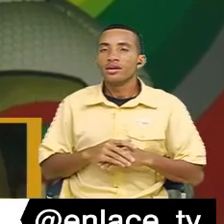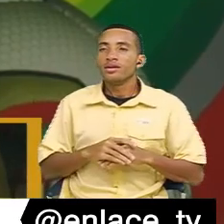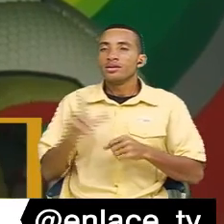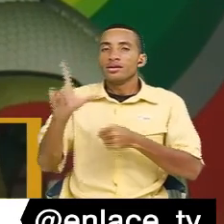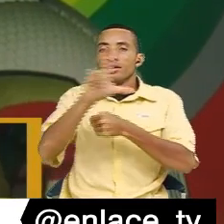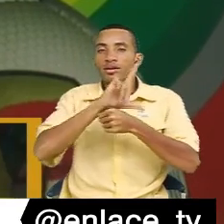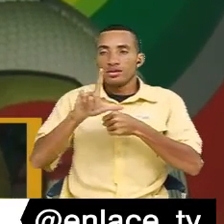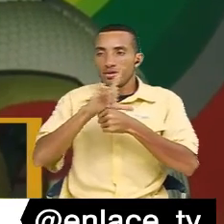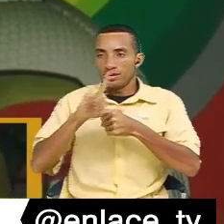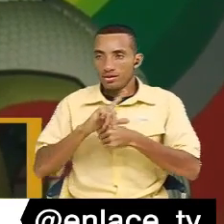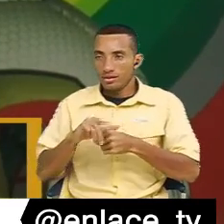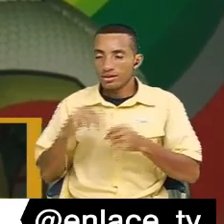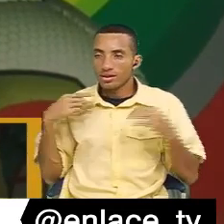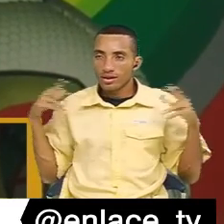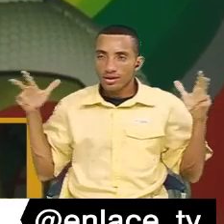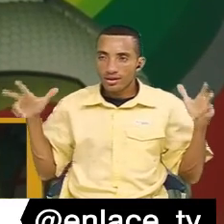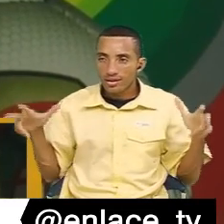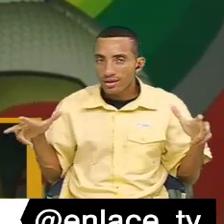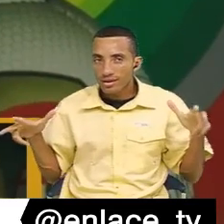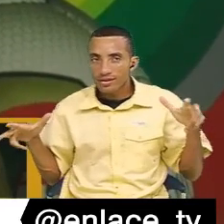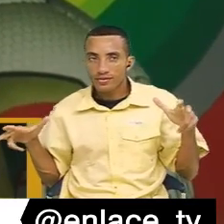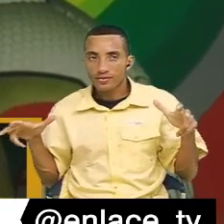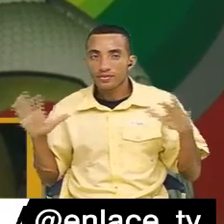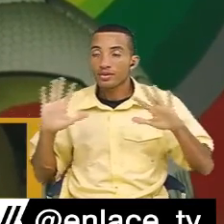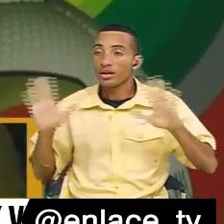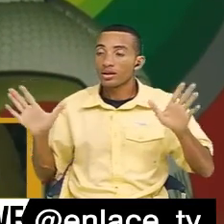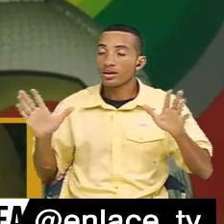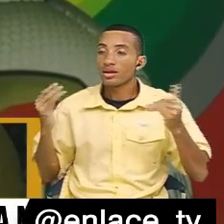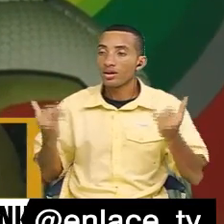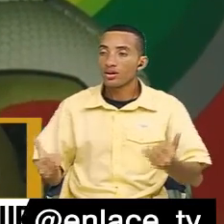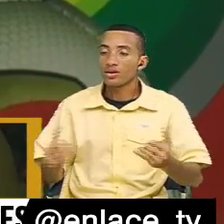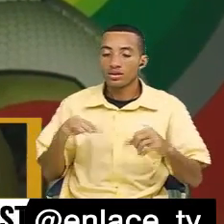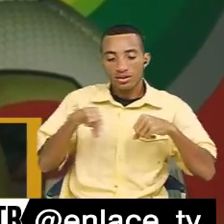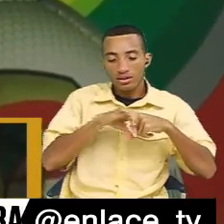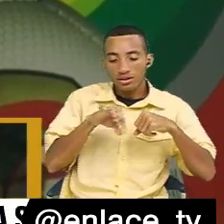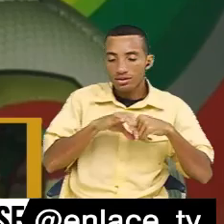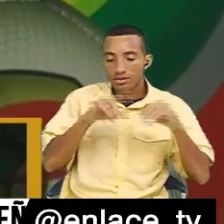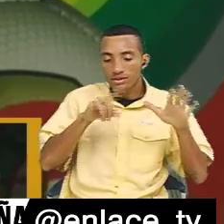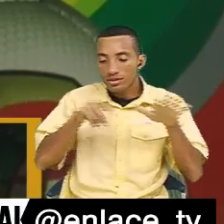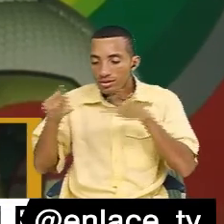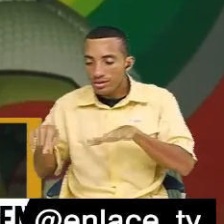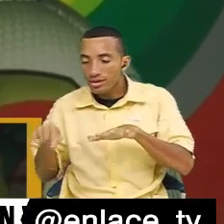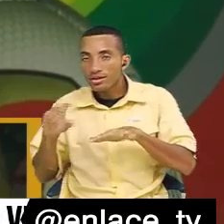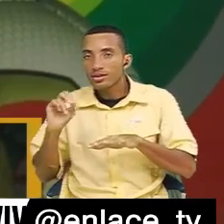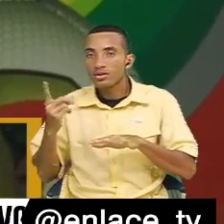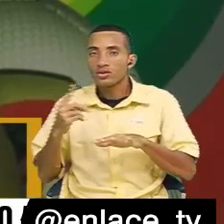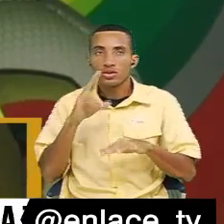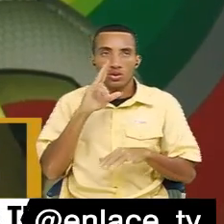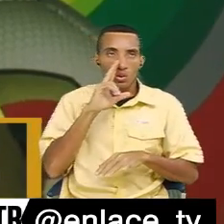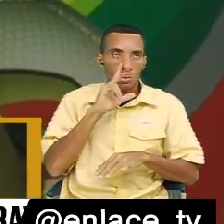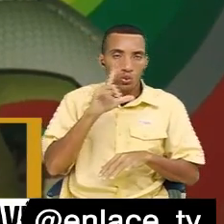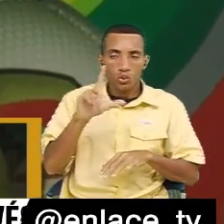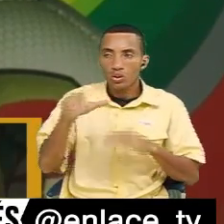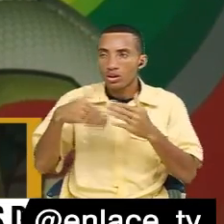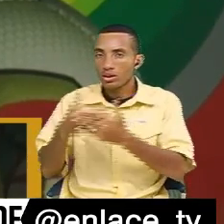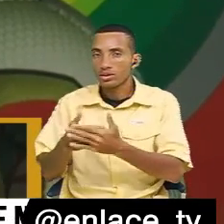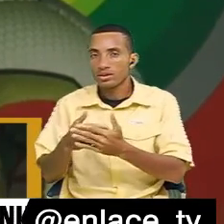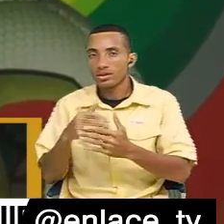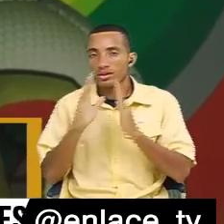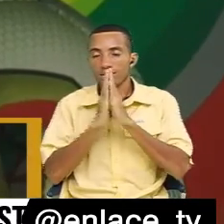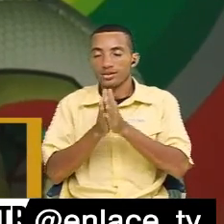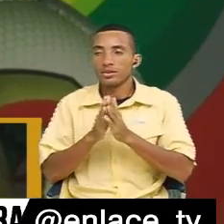ciudad expectante a lo que va a ser el Alianza Petrolera en este segundo semestre. Tenemos las caras nuevas ya disponibles, están muy